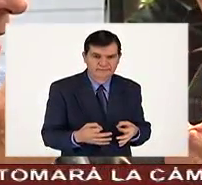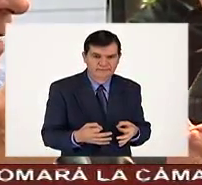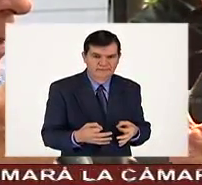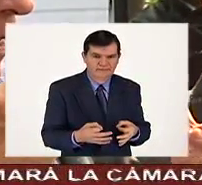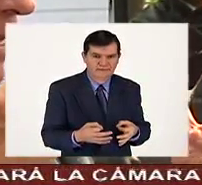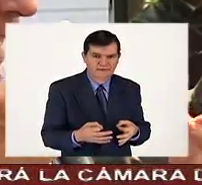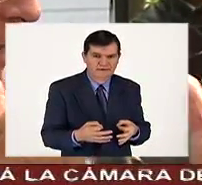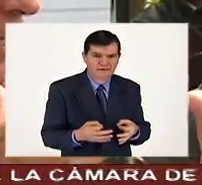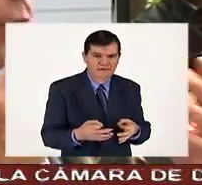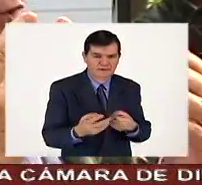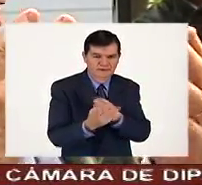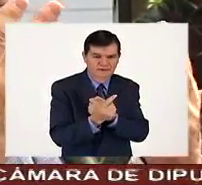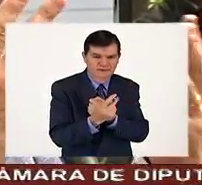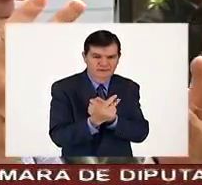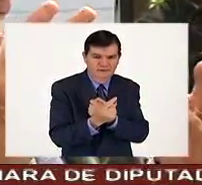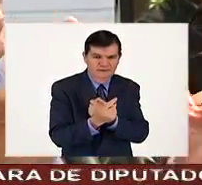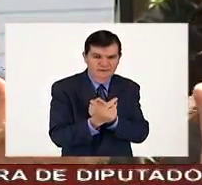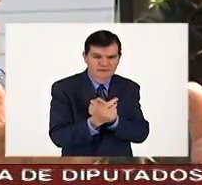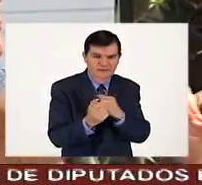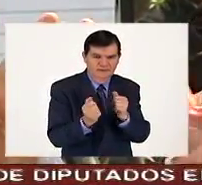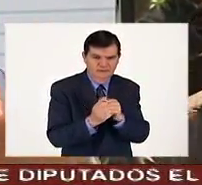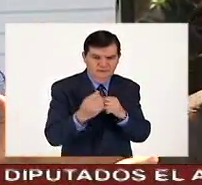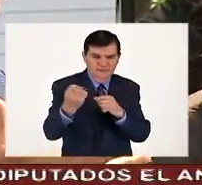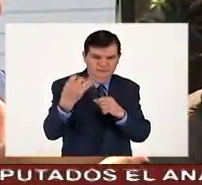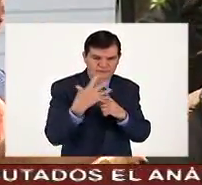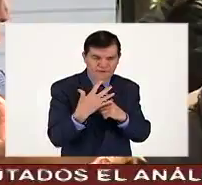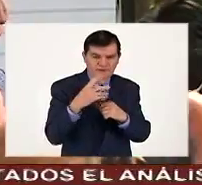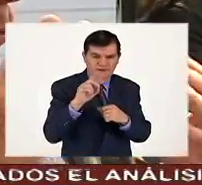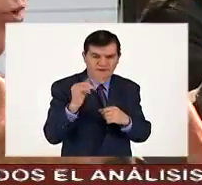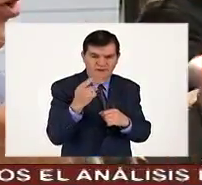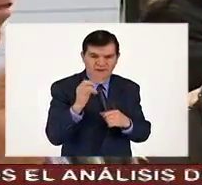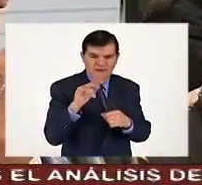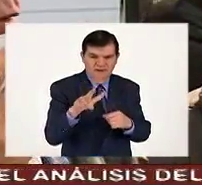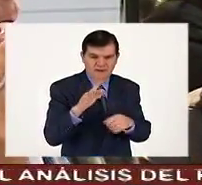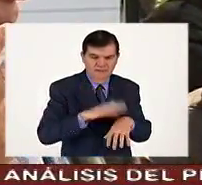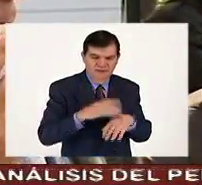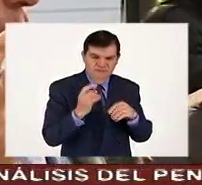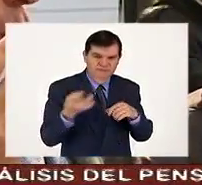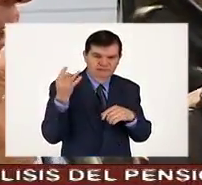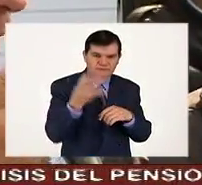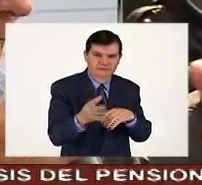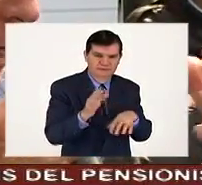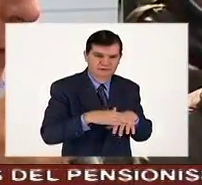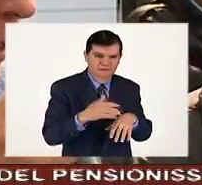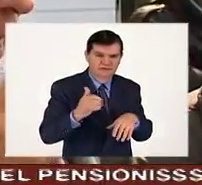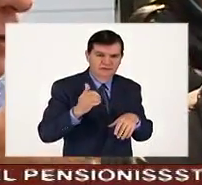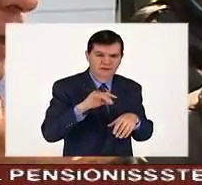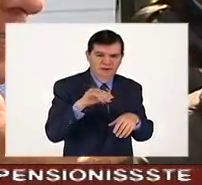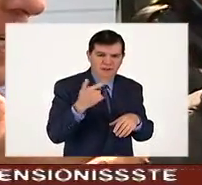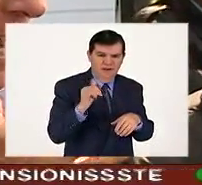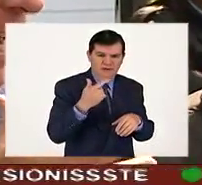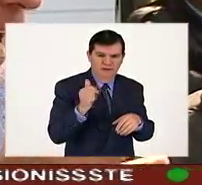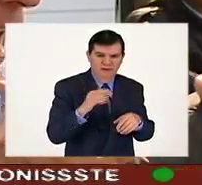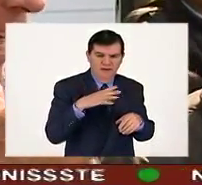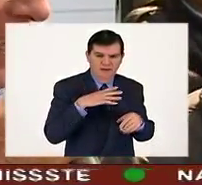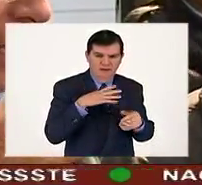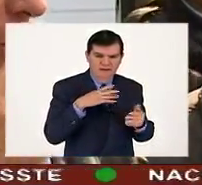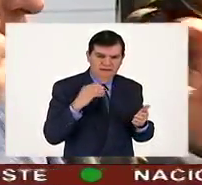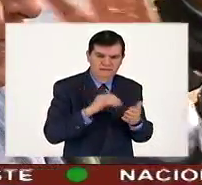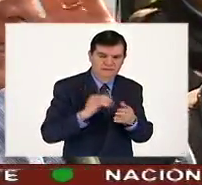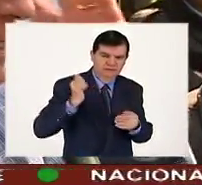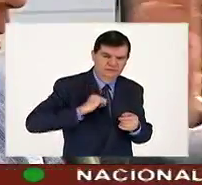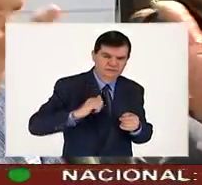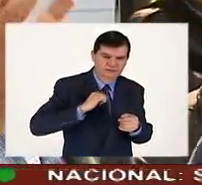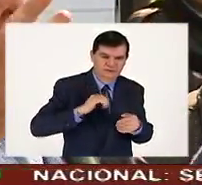de televisión de señal digital muy superior a la analógica. La analógica es una señal